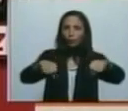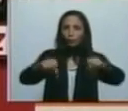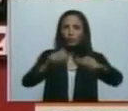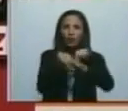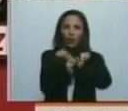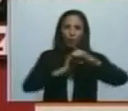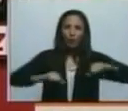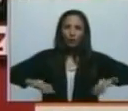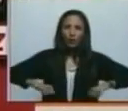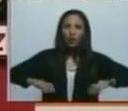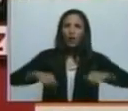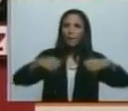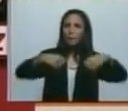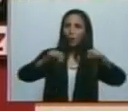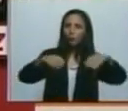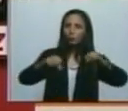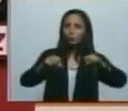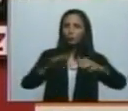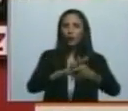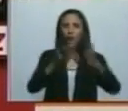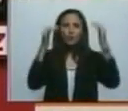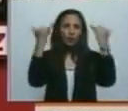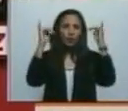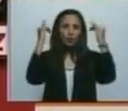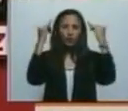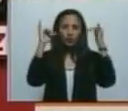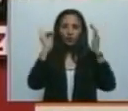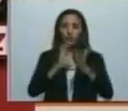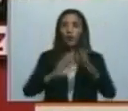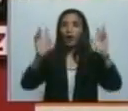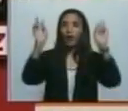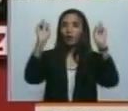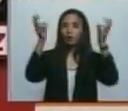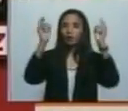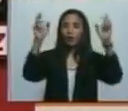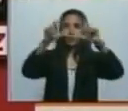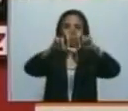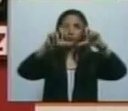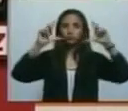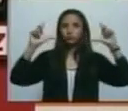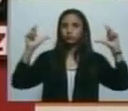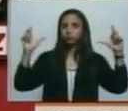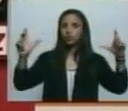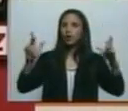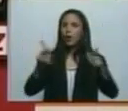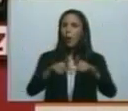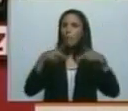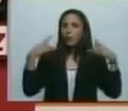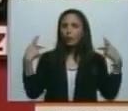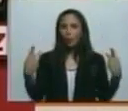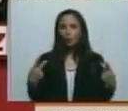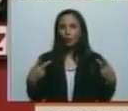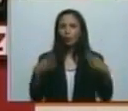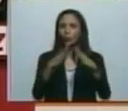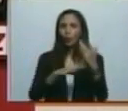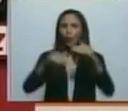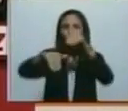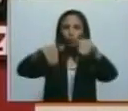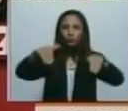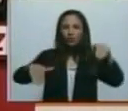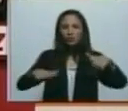Bolivariana. Una fiesta, se fue el titular de todos los periódicos del mundo. Eso fue el día de la elección